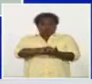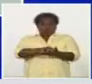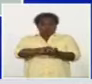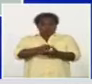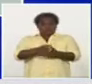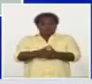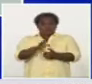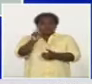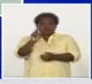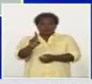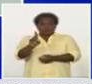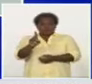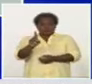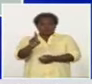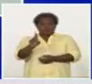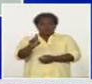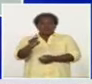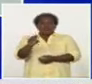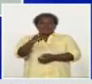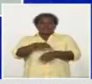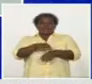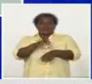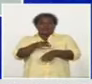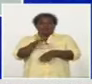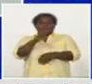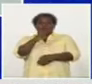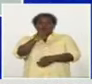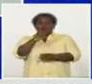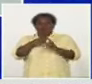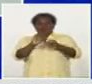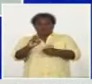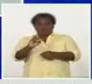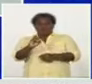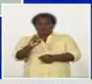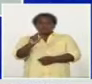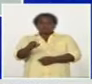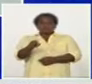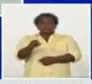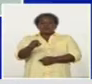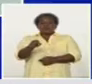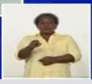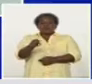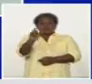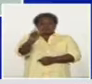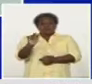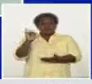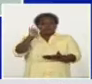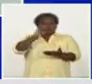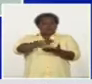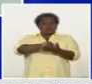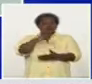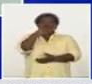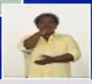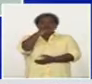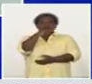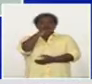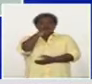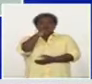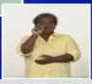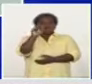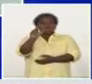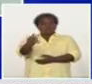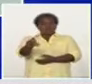del municipio Río Cauto. Y este caso es un viajero importado de Rusia. Y finalmente